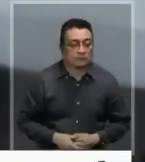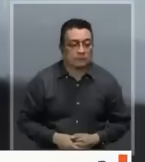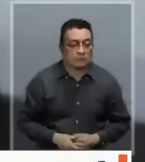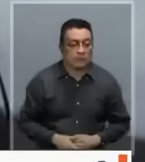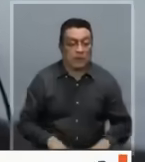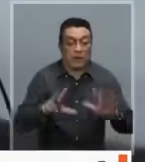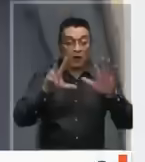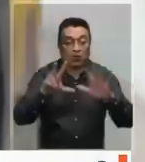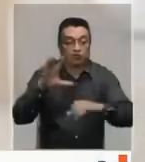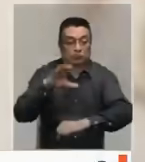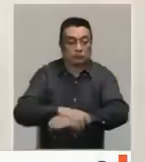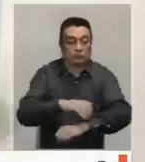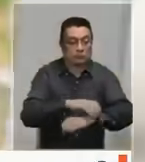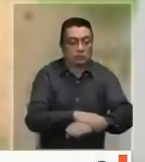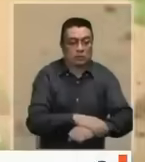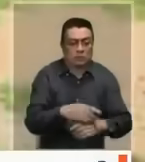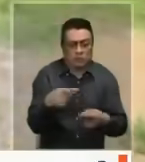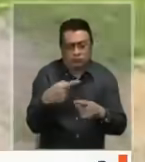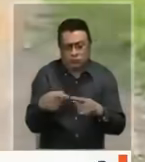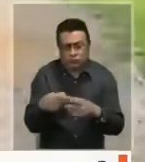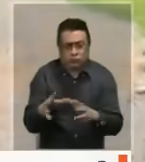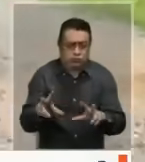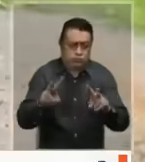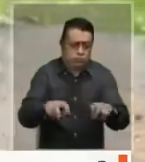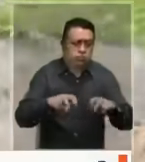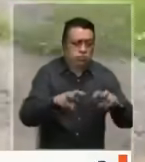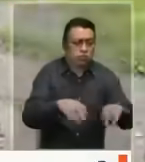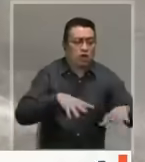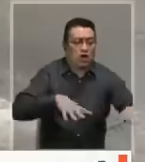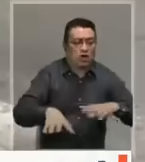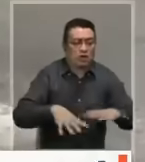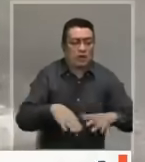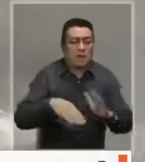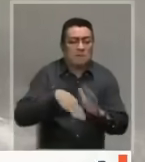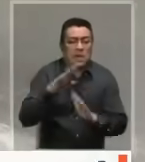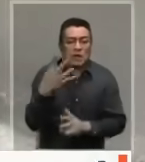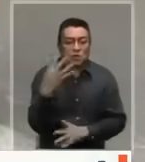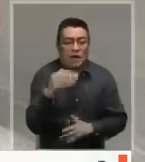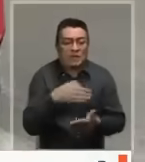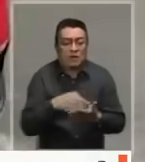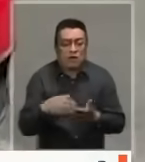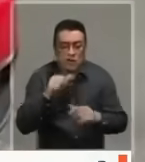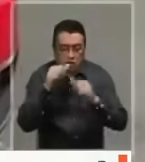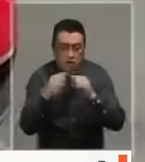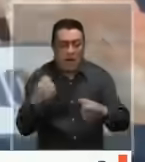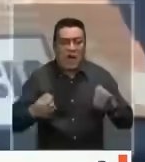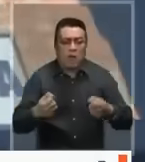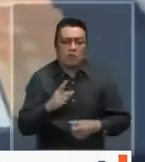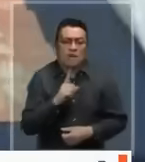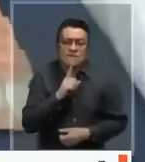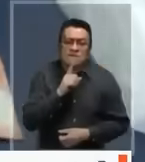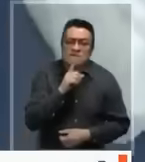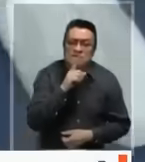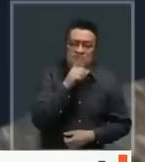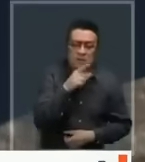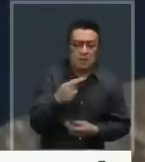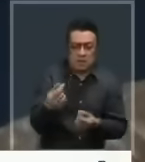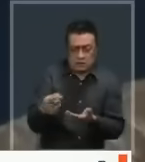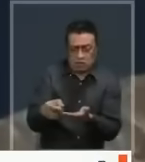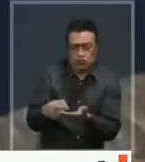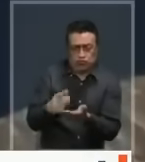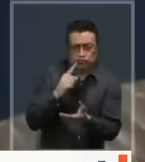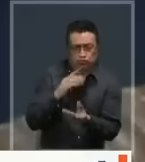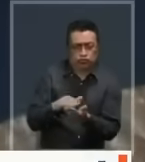8 detenidos y millonarias especies incautadas, más de 40 millones en drogas, un vehículo de alta gama, dinero en